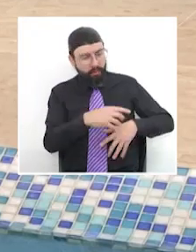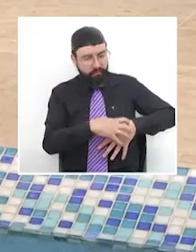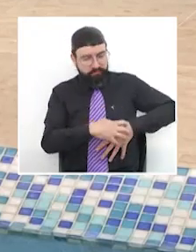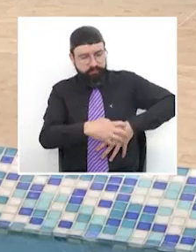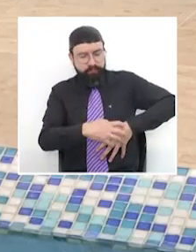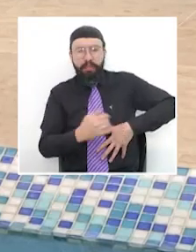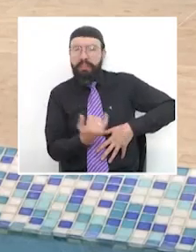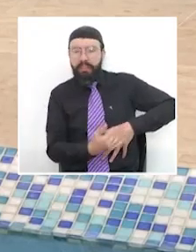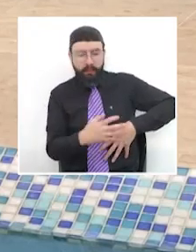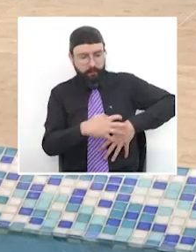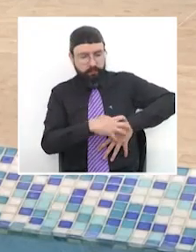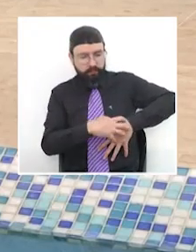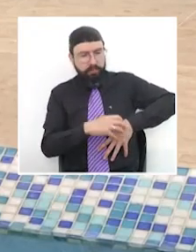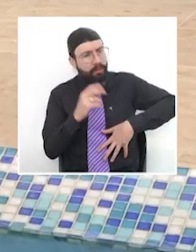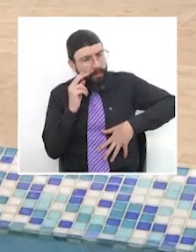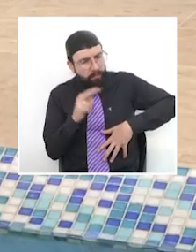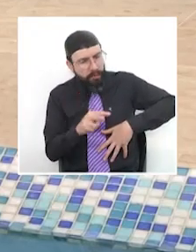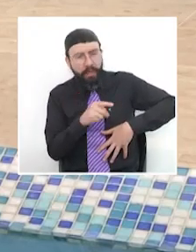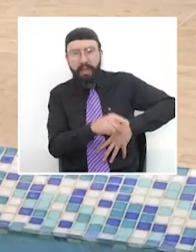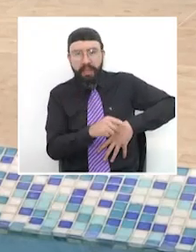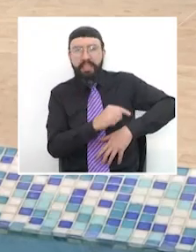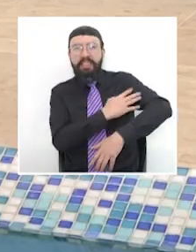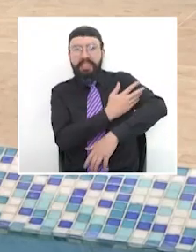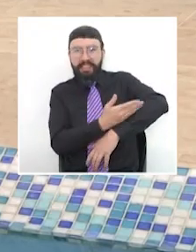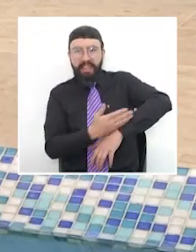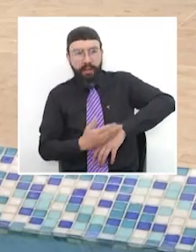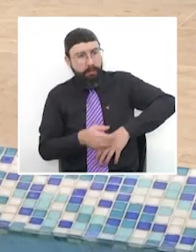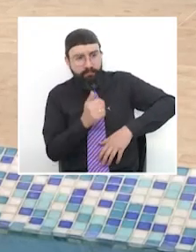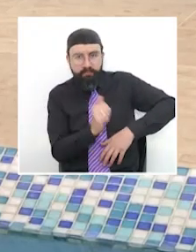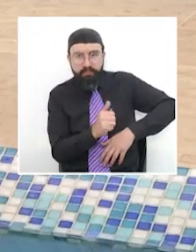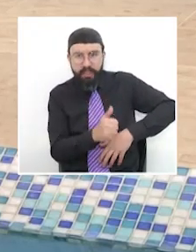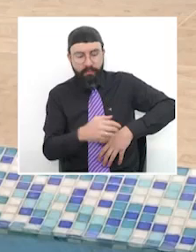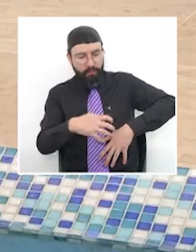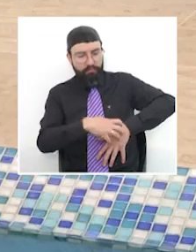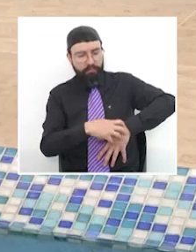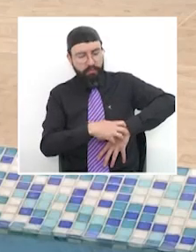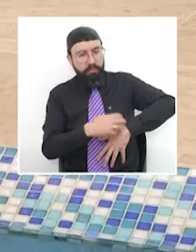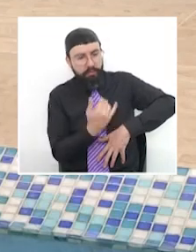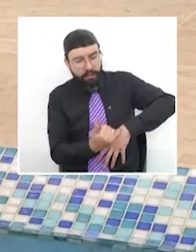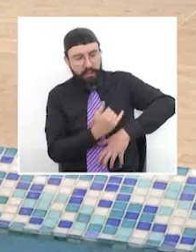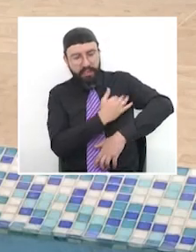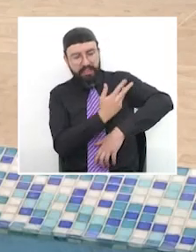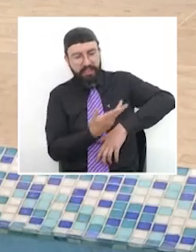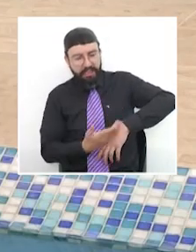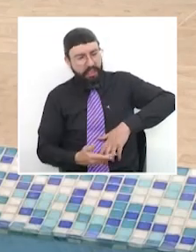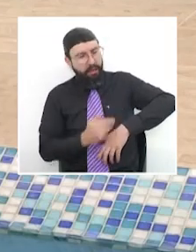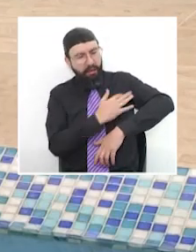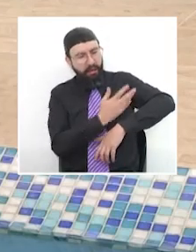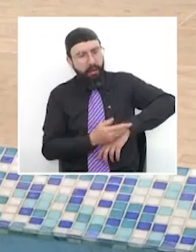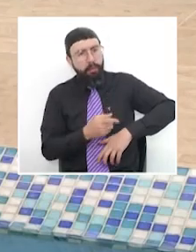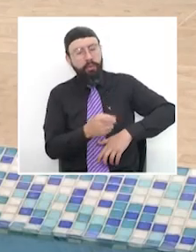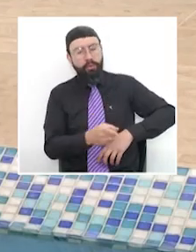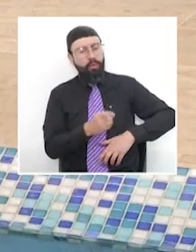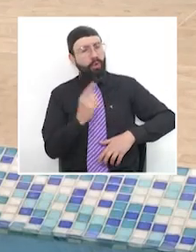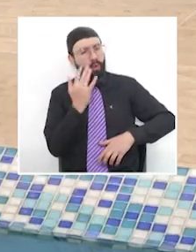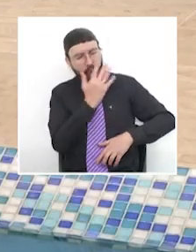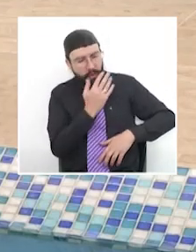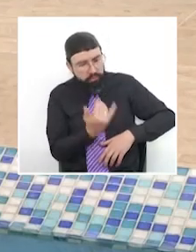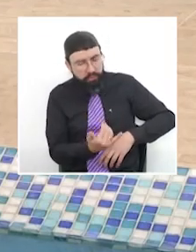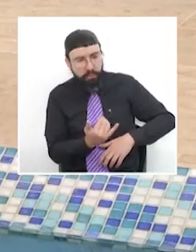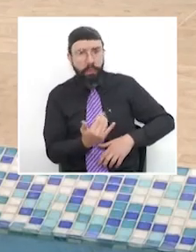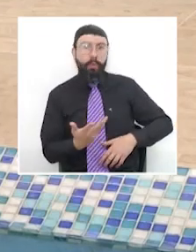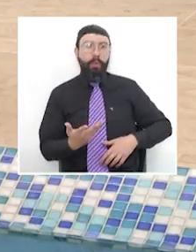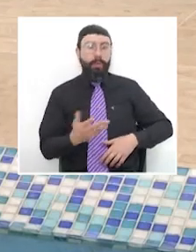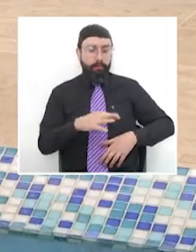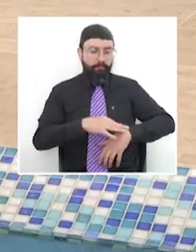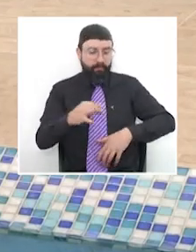una masa, veo que tiene una circulación propia y es positiva para el Doppler color, inmediatamente tenemos que